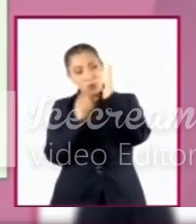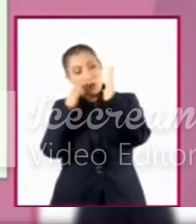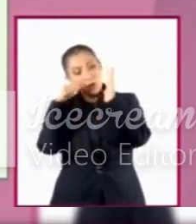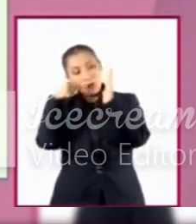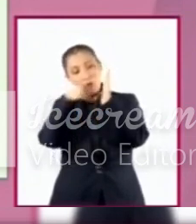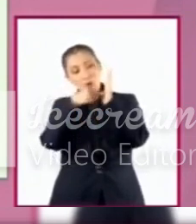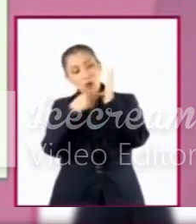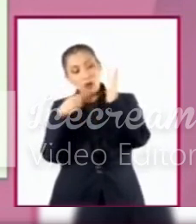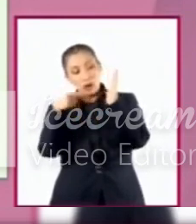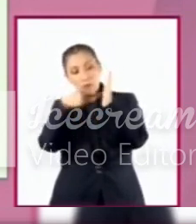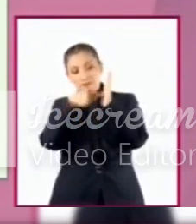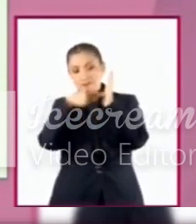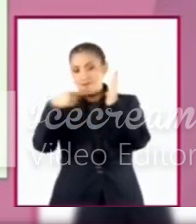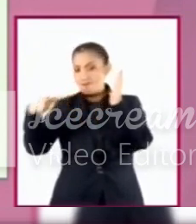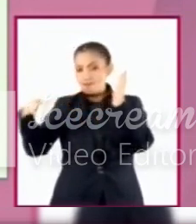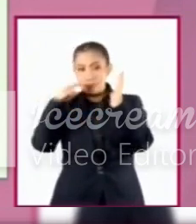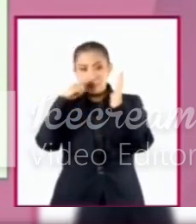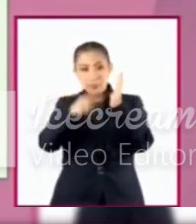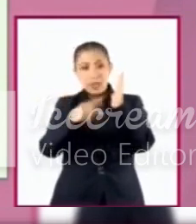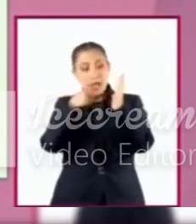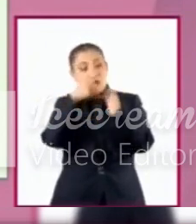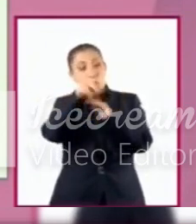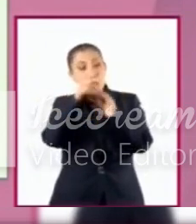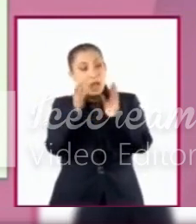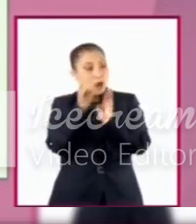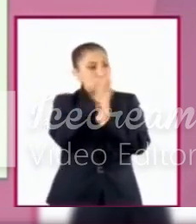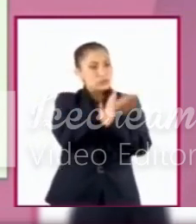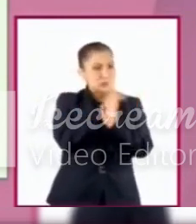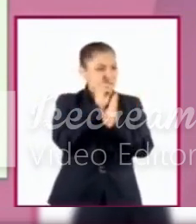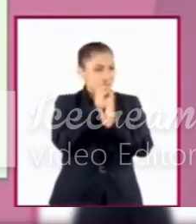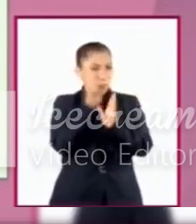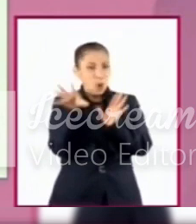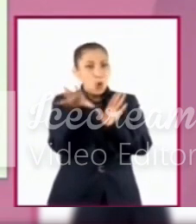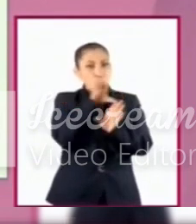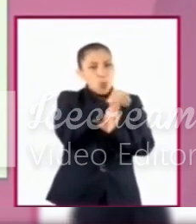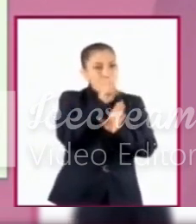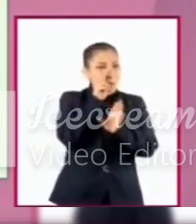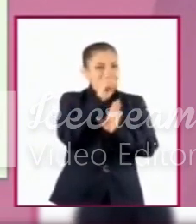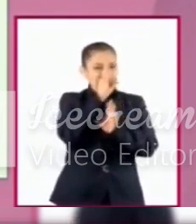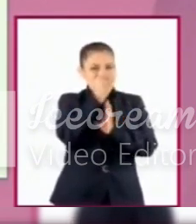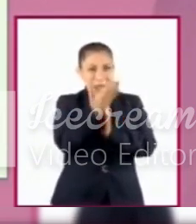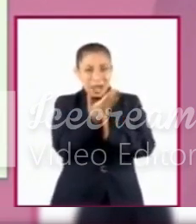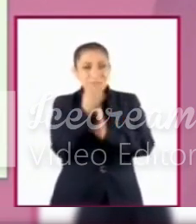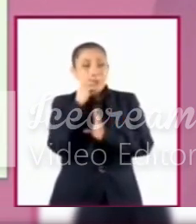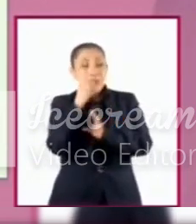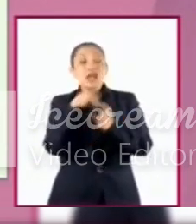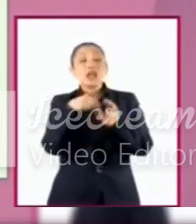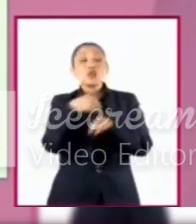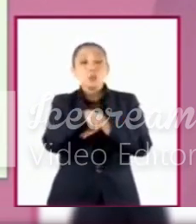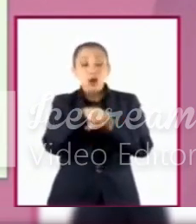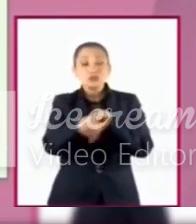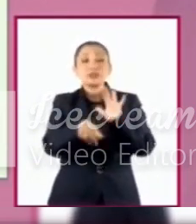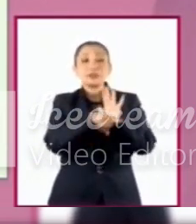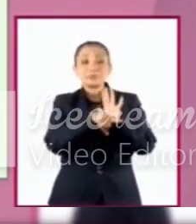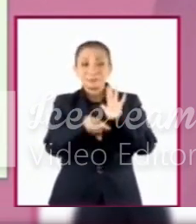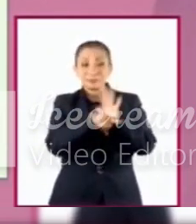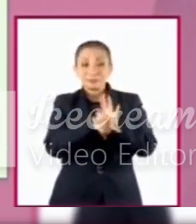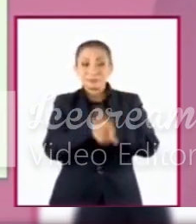Sí, podemos observar el reflejo de los números. Esa posición corresponde a los números